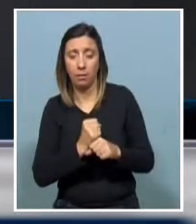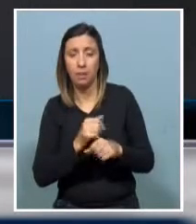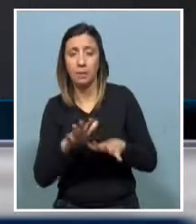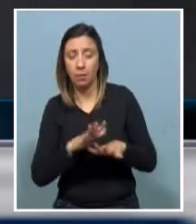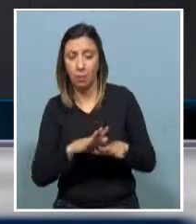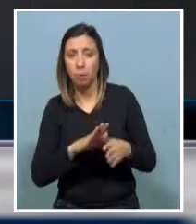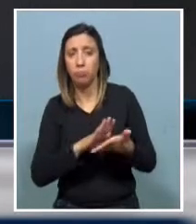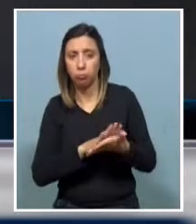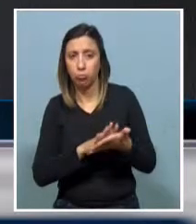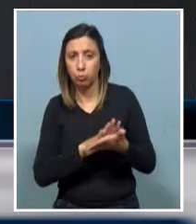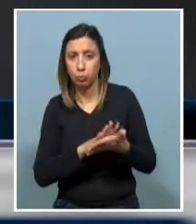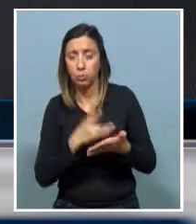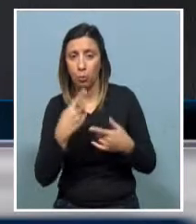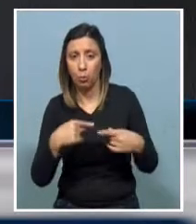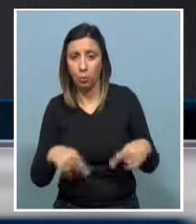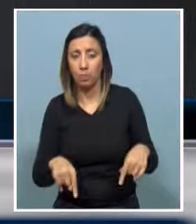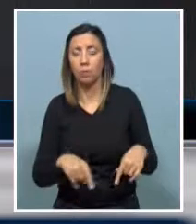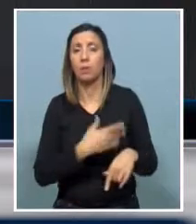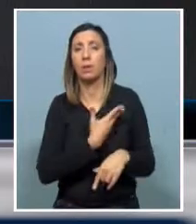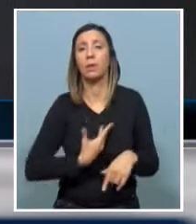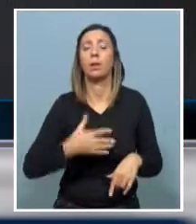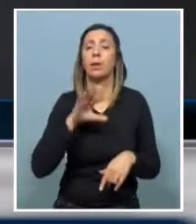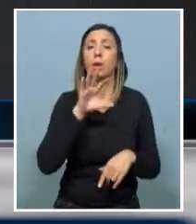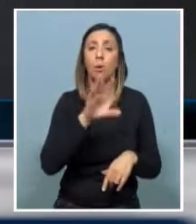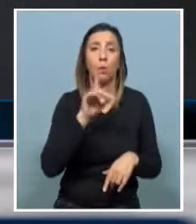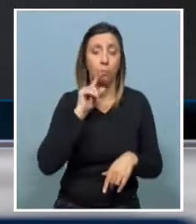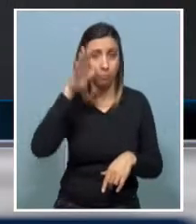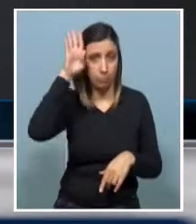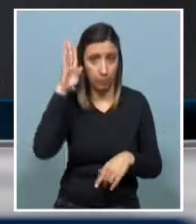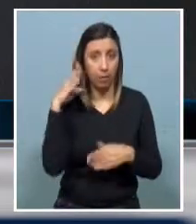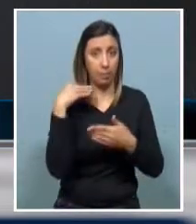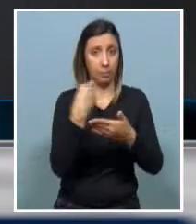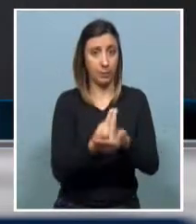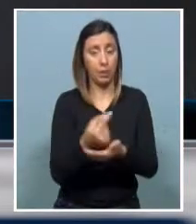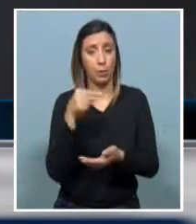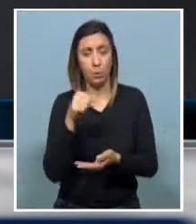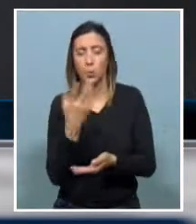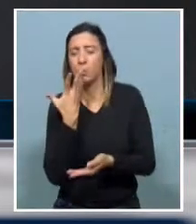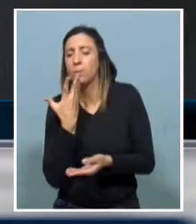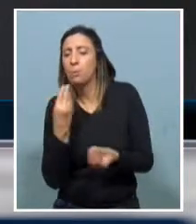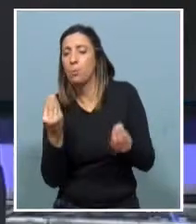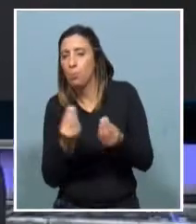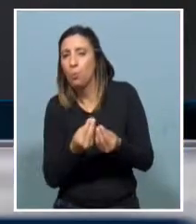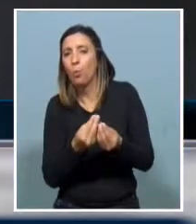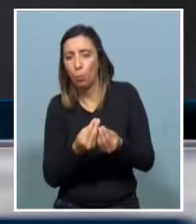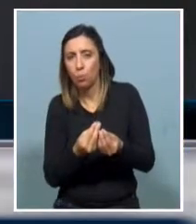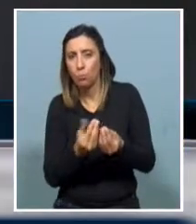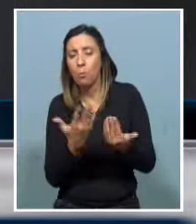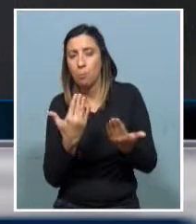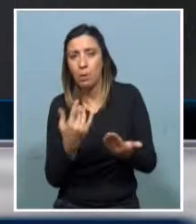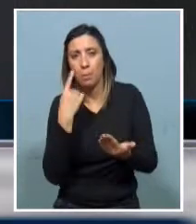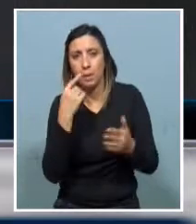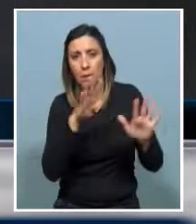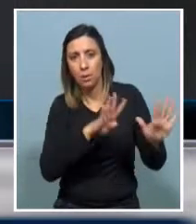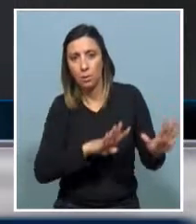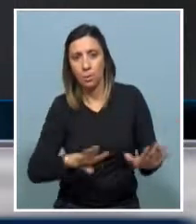esta situación. Segundo, desde que asumió el gobernador Alberto Rodríguez A, a nosotros nos hubiera encantado haber recibido las